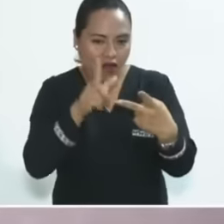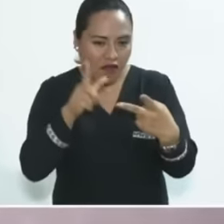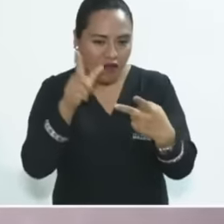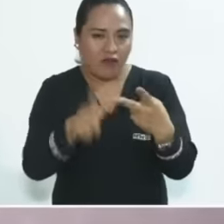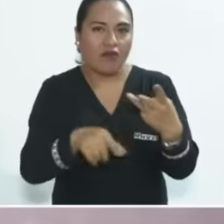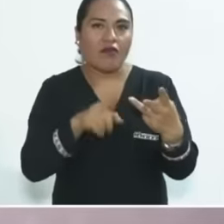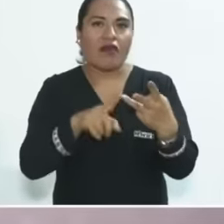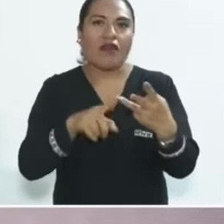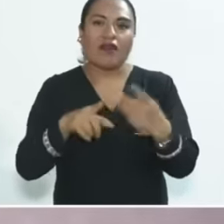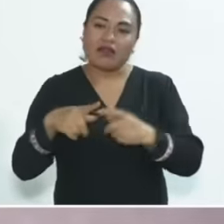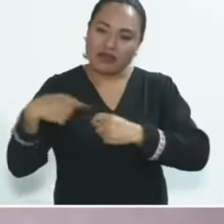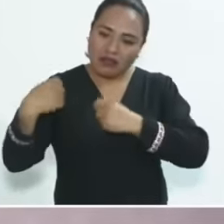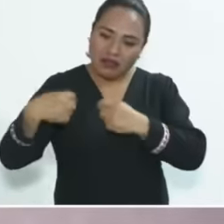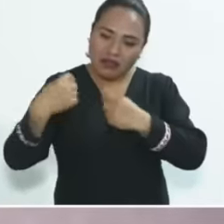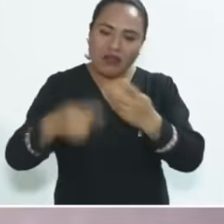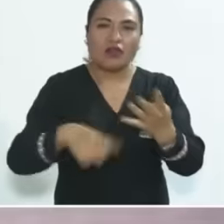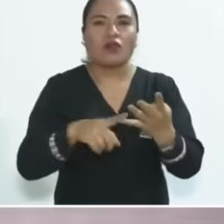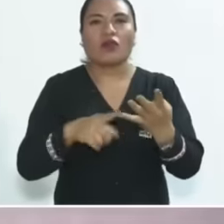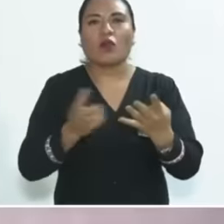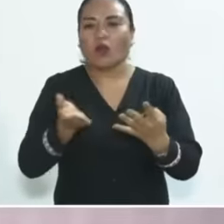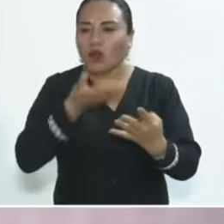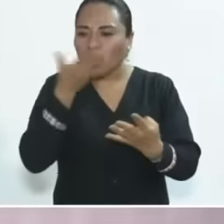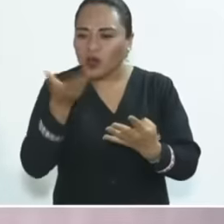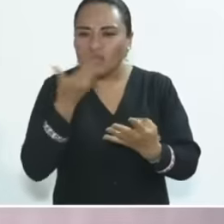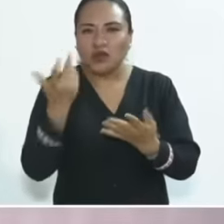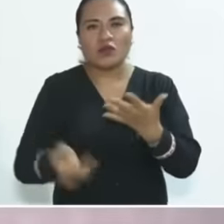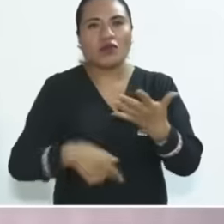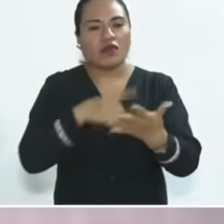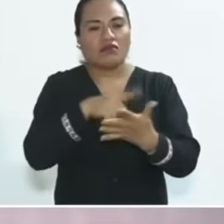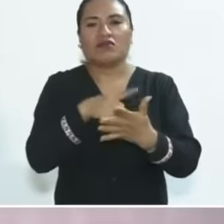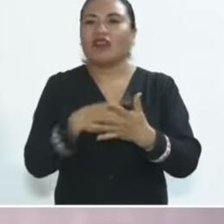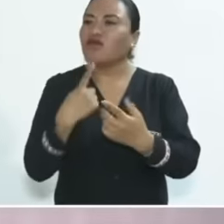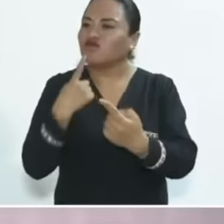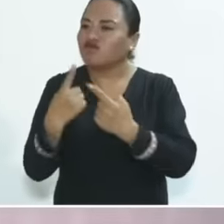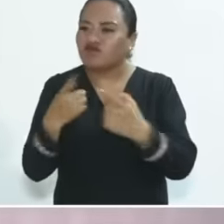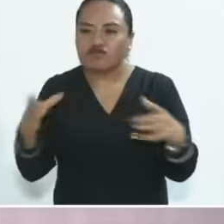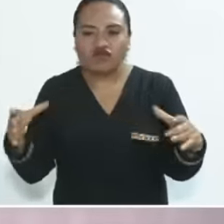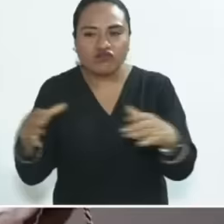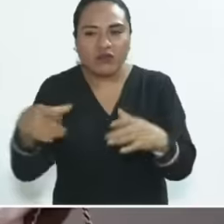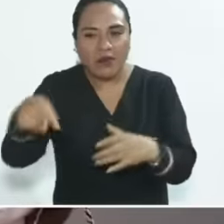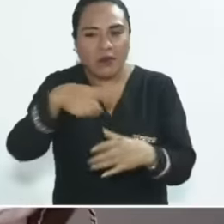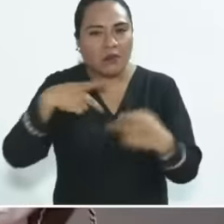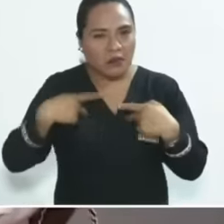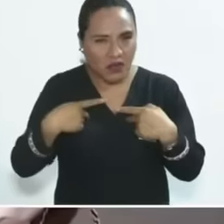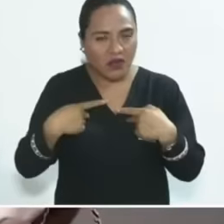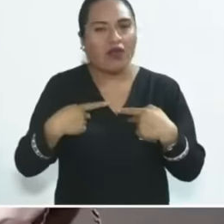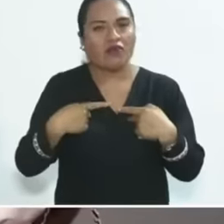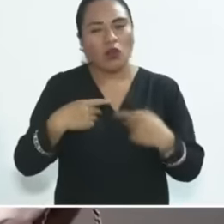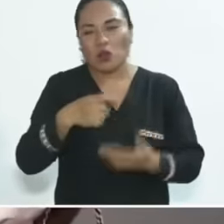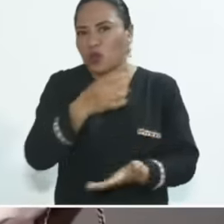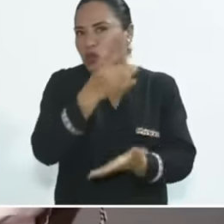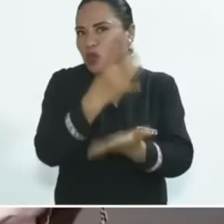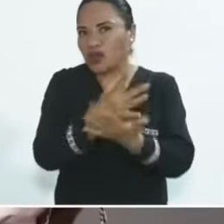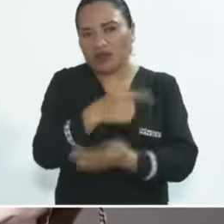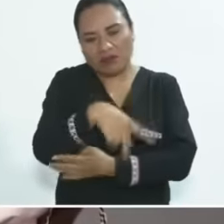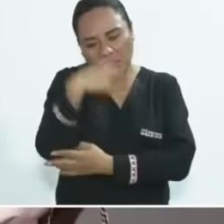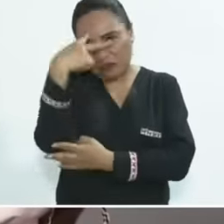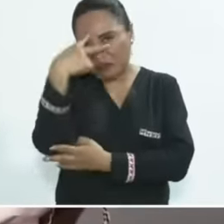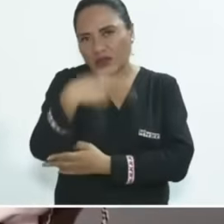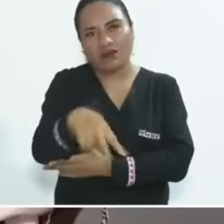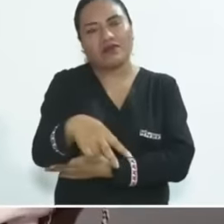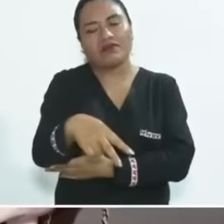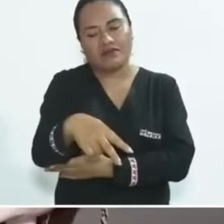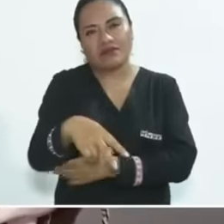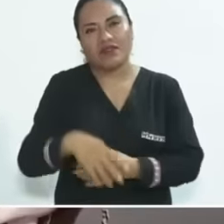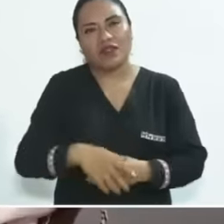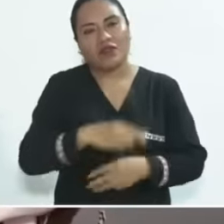tradiciones, sus costumbres, su organización social, que es algo único en México y